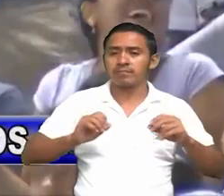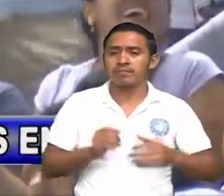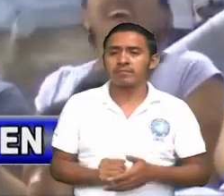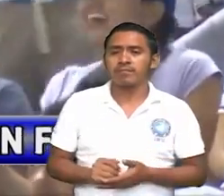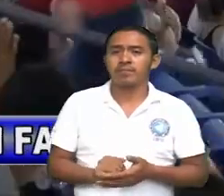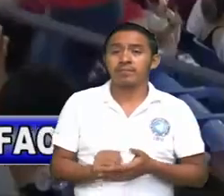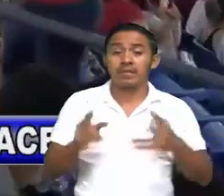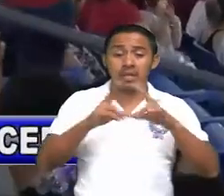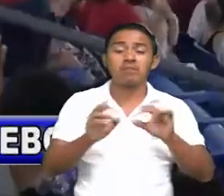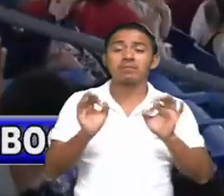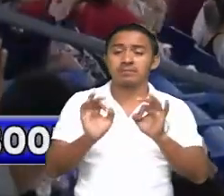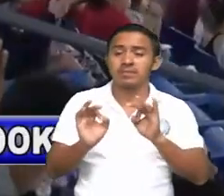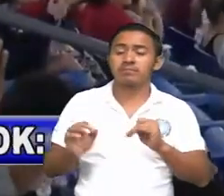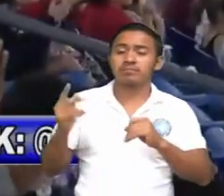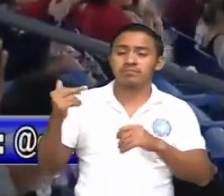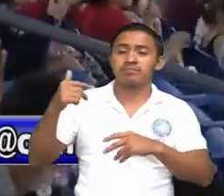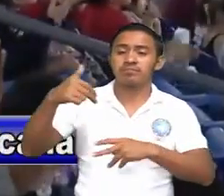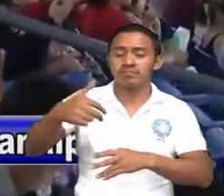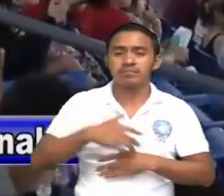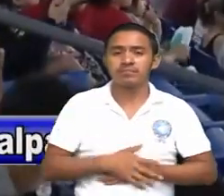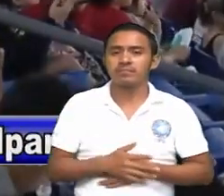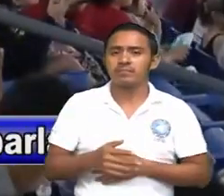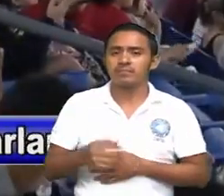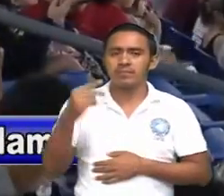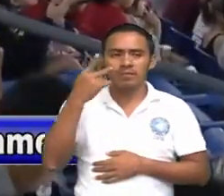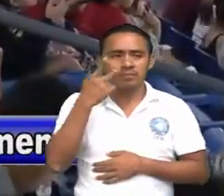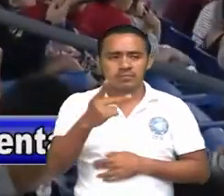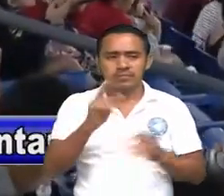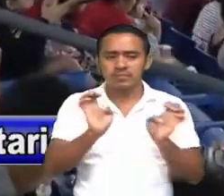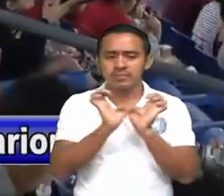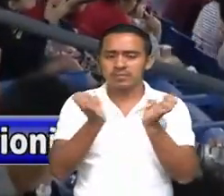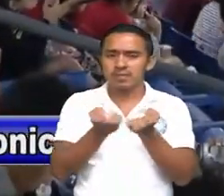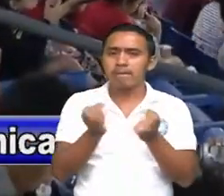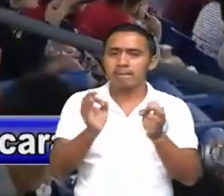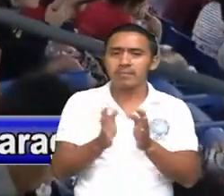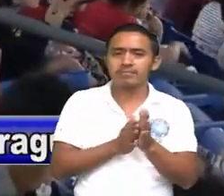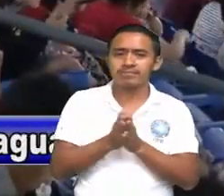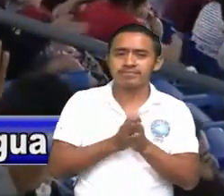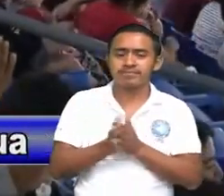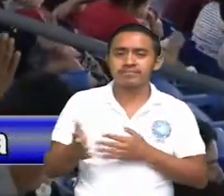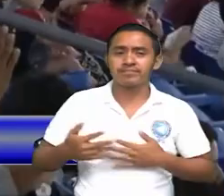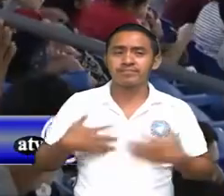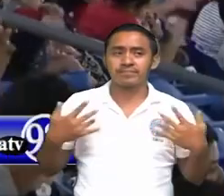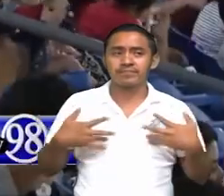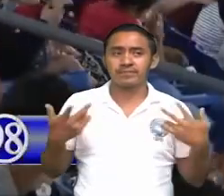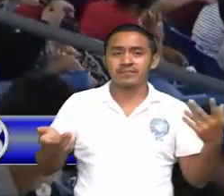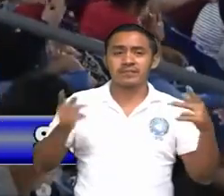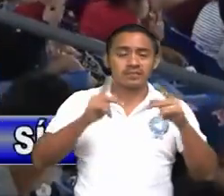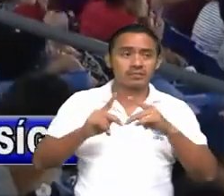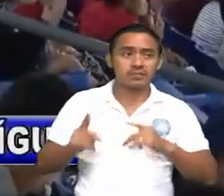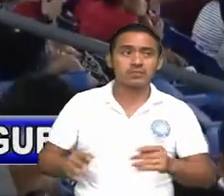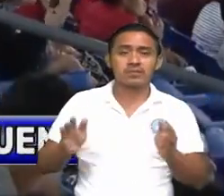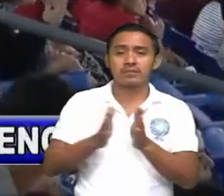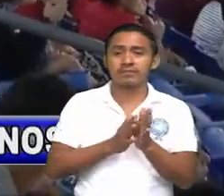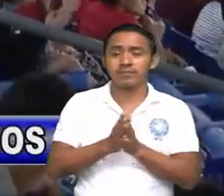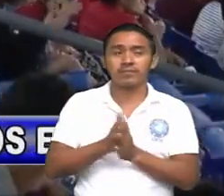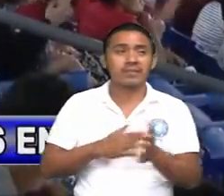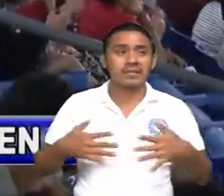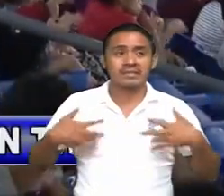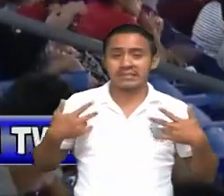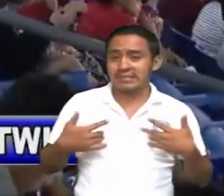El país va caminando y eso que vimos en el estadio es un reflejo de la alegría de la gente, del contento de la